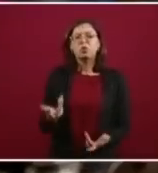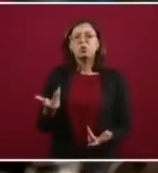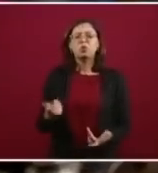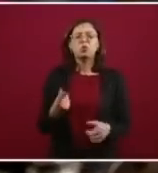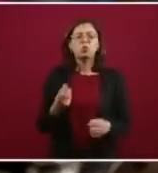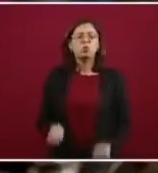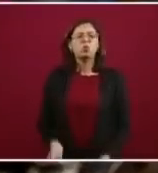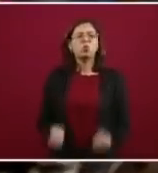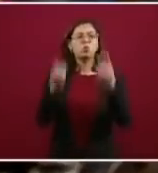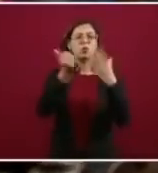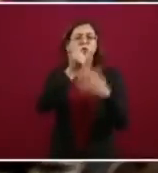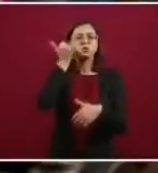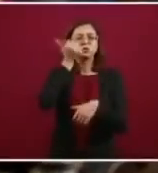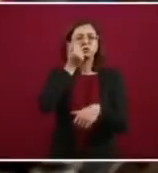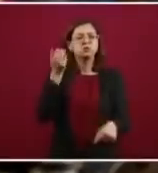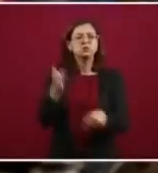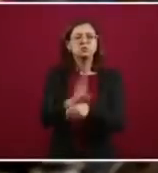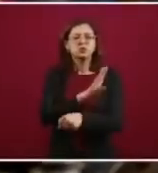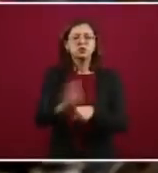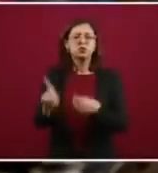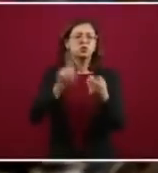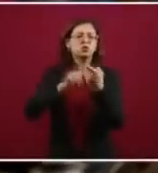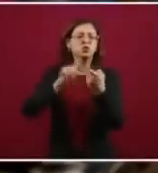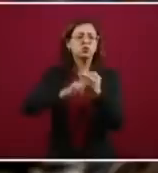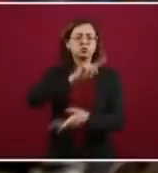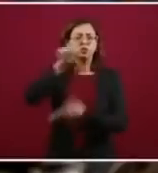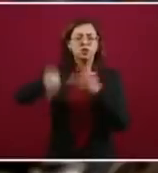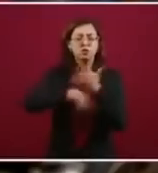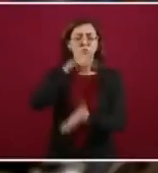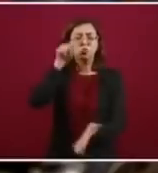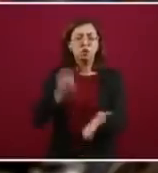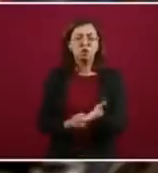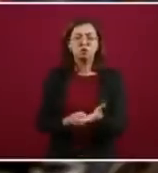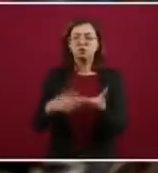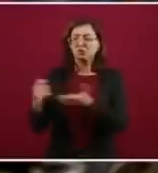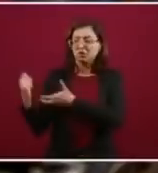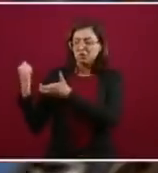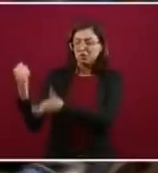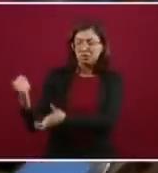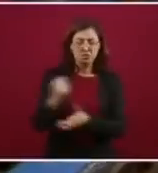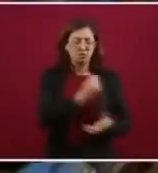de alumnos beneficiar, dónde estarían estas universidades y si hay una coinversión de